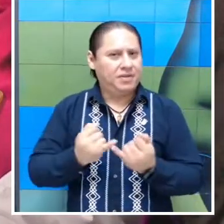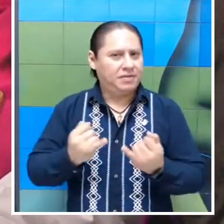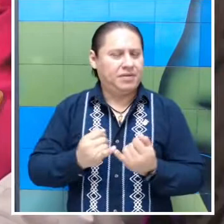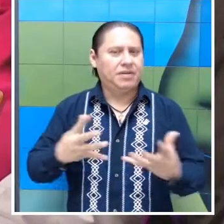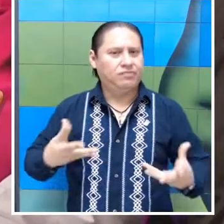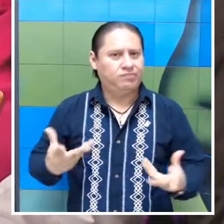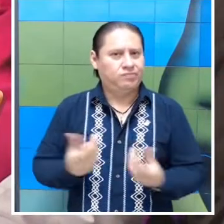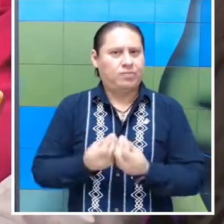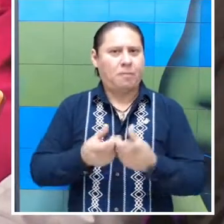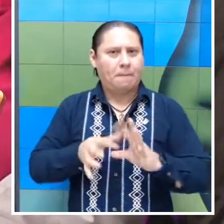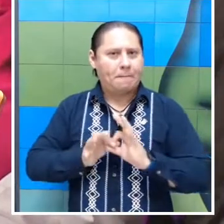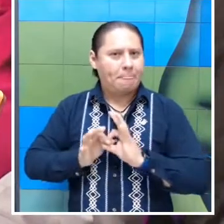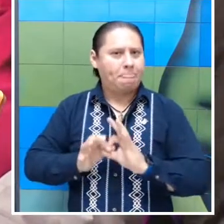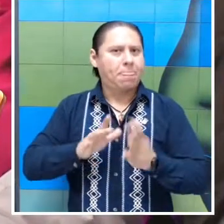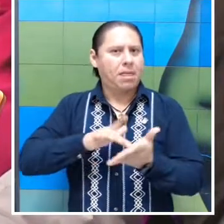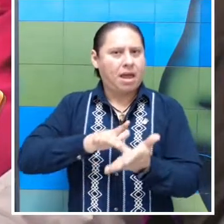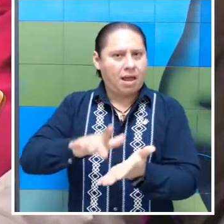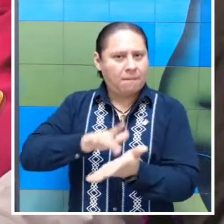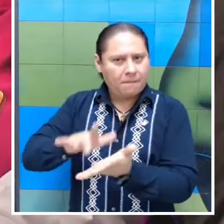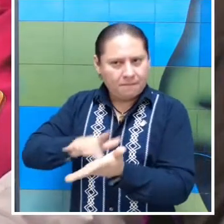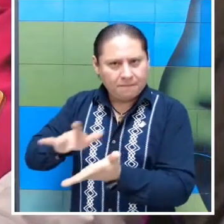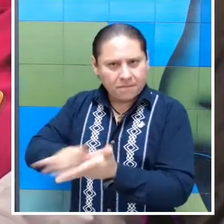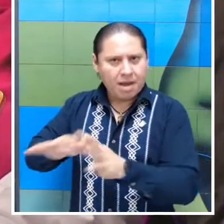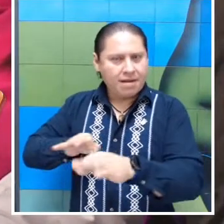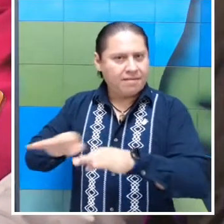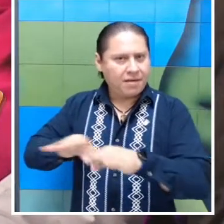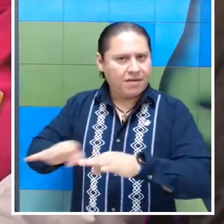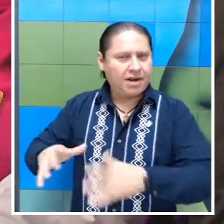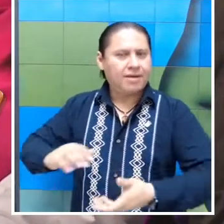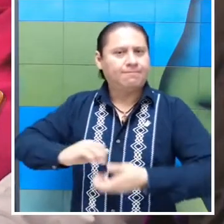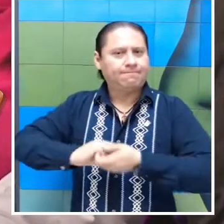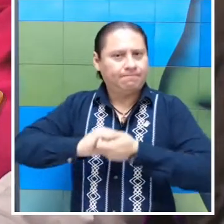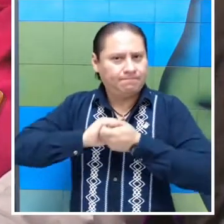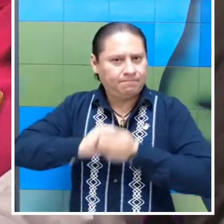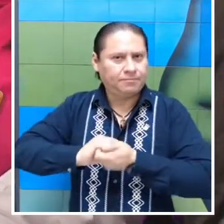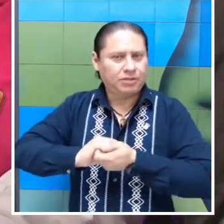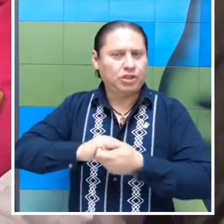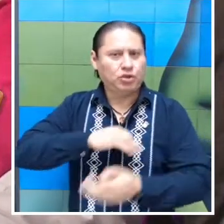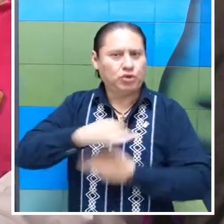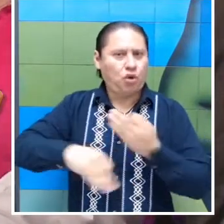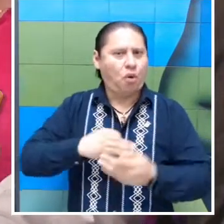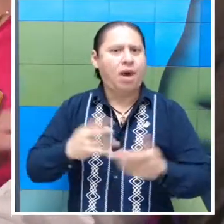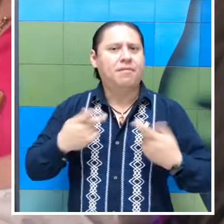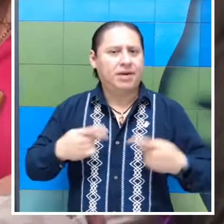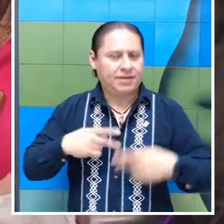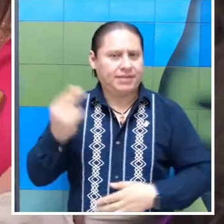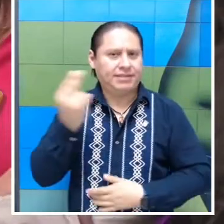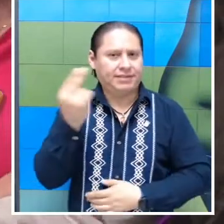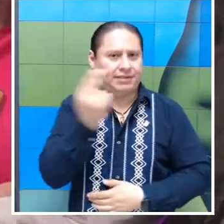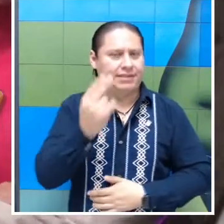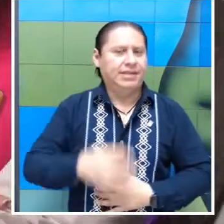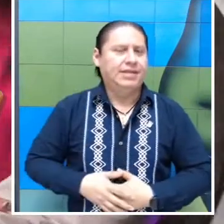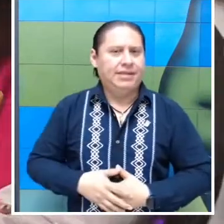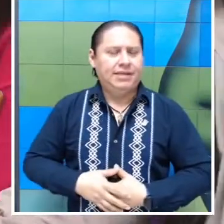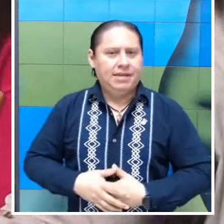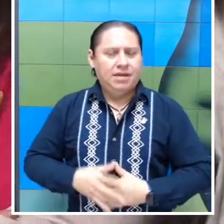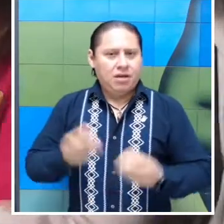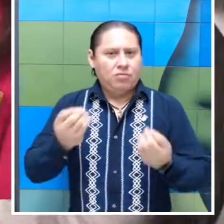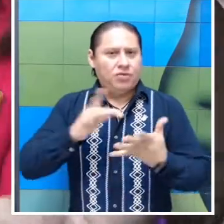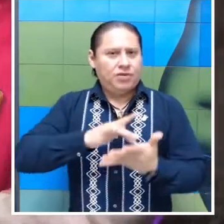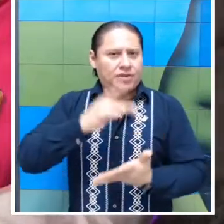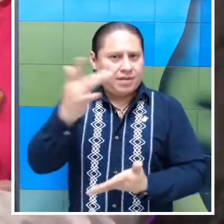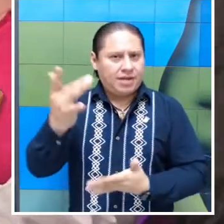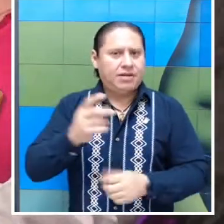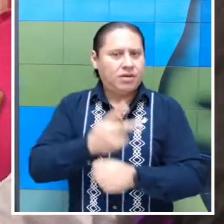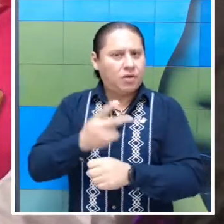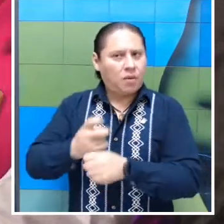siempre para apoyar y trabajar con nosotros de la mano por todas esas personas que más lo necesitan. Así que muchísimas